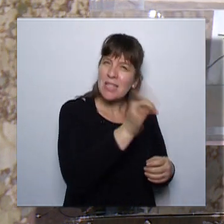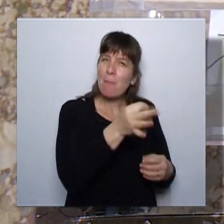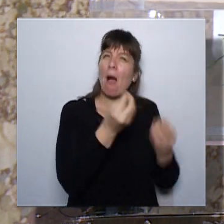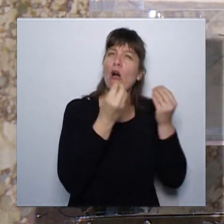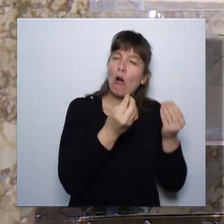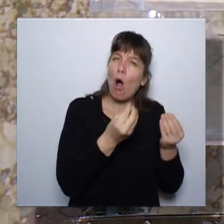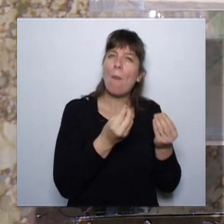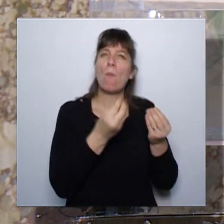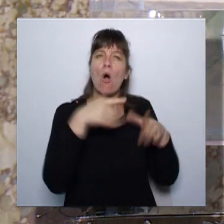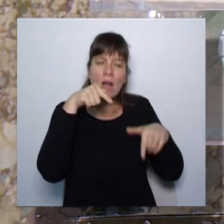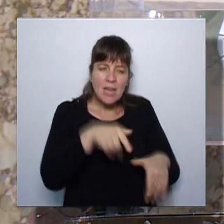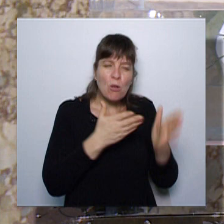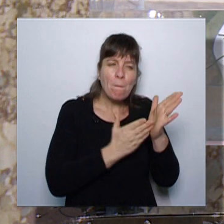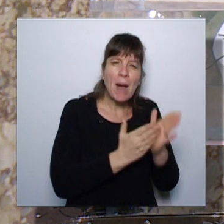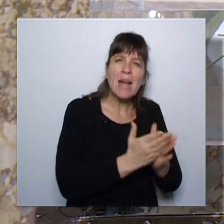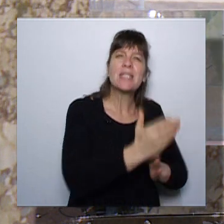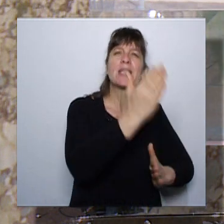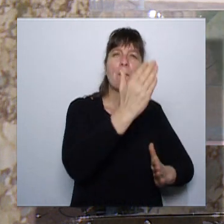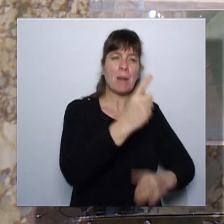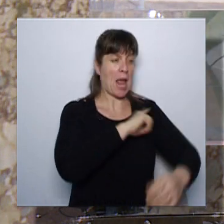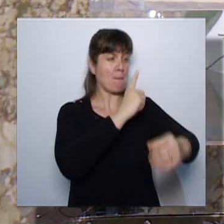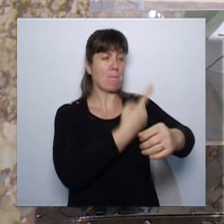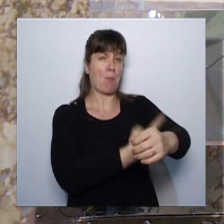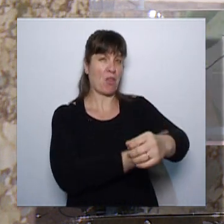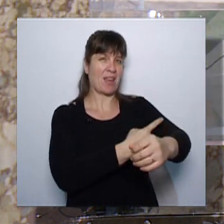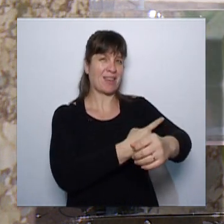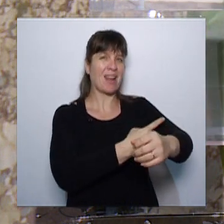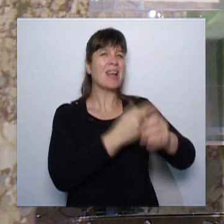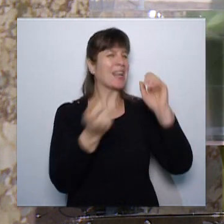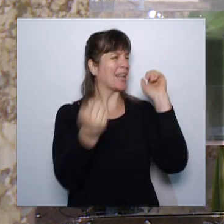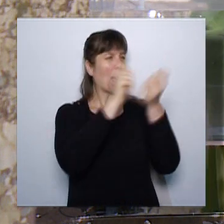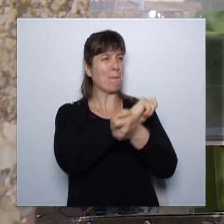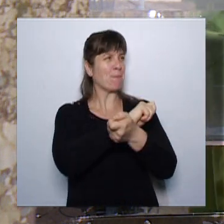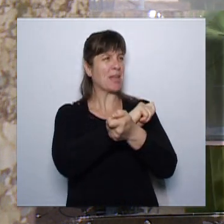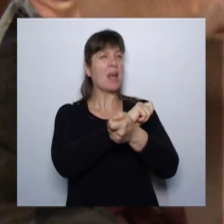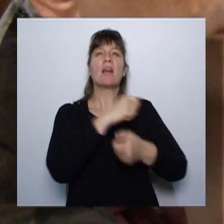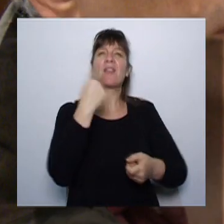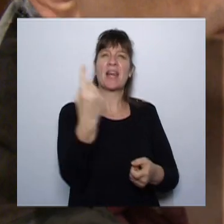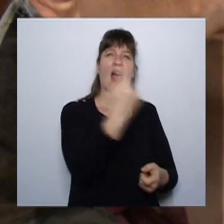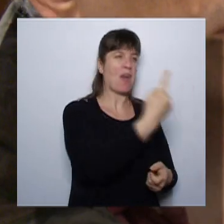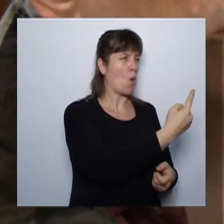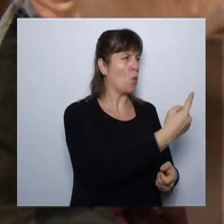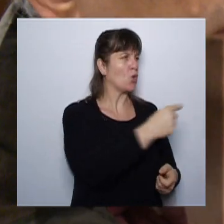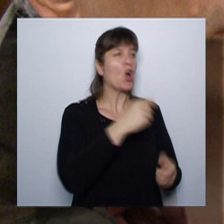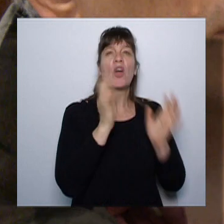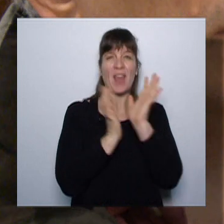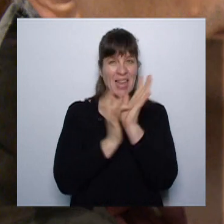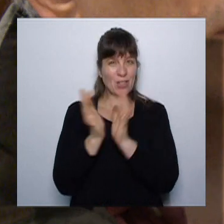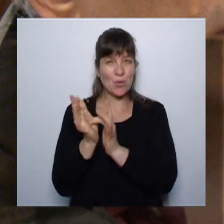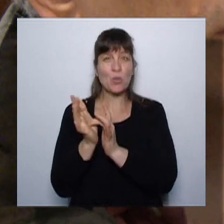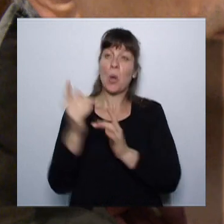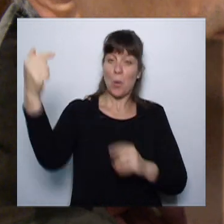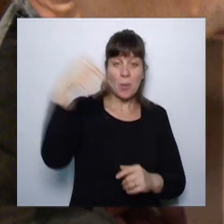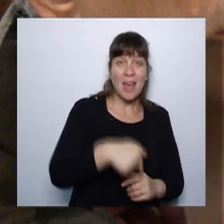esa trascendencia ese poder a la transformación de cada uno que jesús